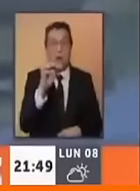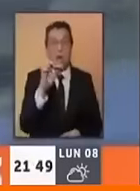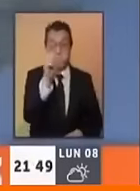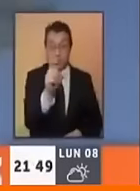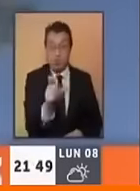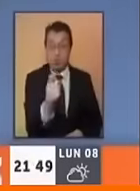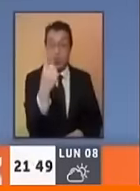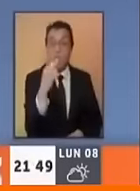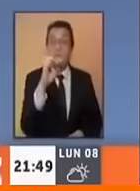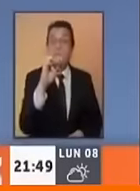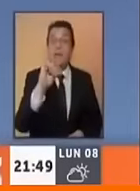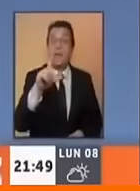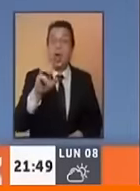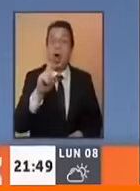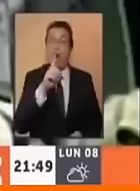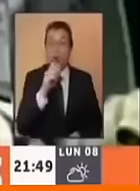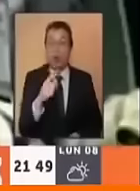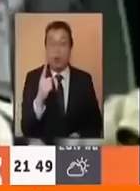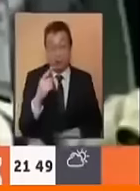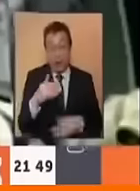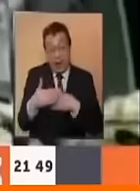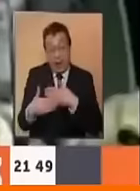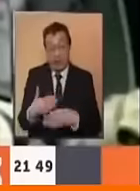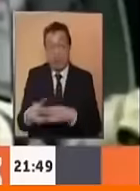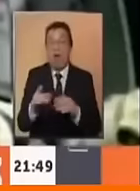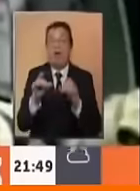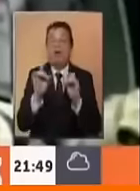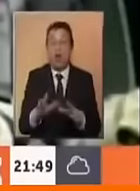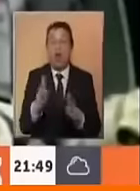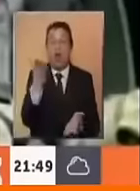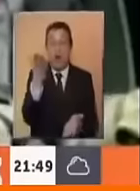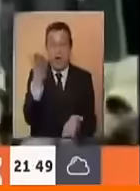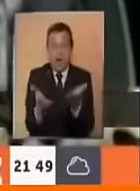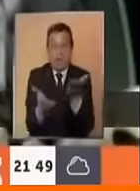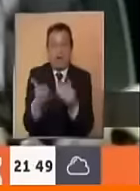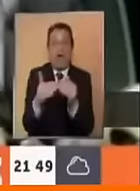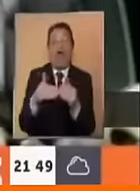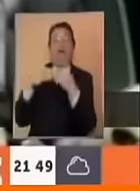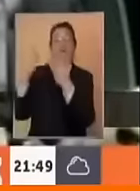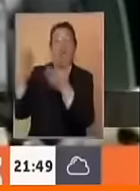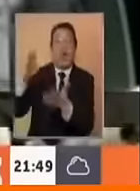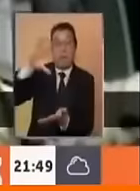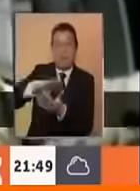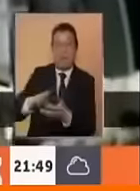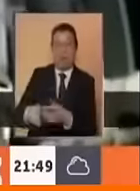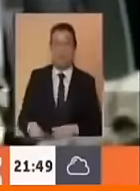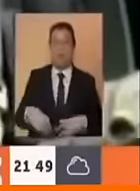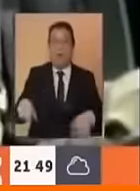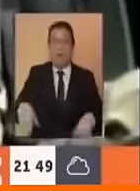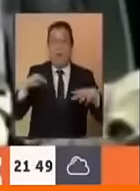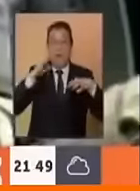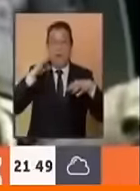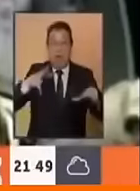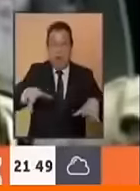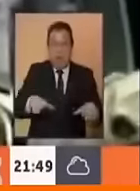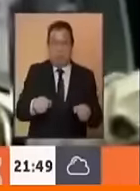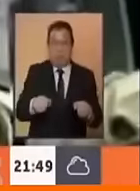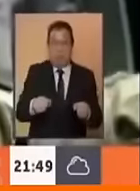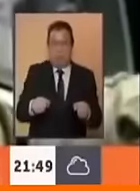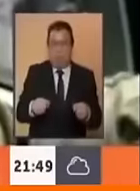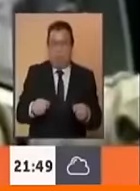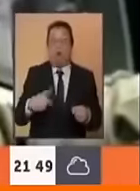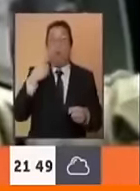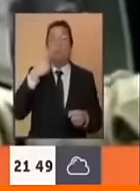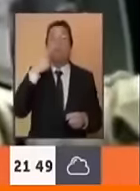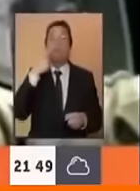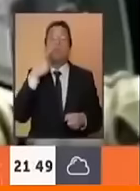hay una etapa de ese proceso que solo es posible evaluar fuera del país. Estados Unidos. Estas son imágenes de